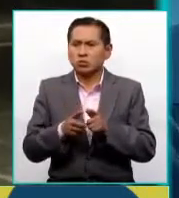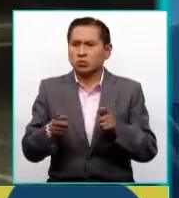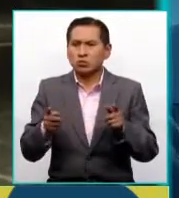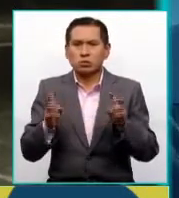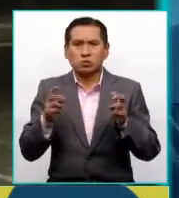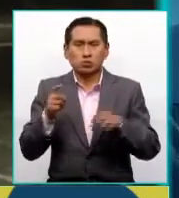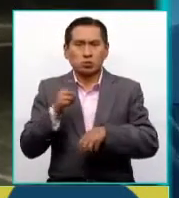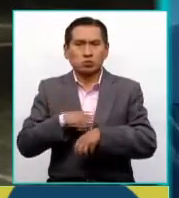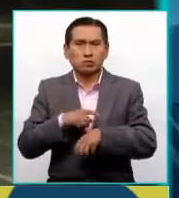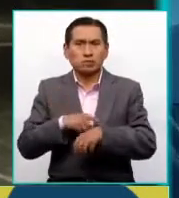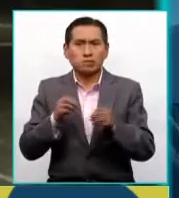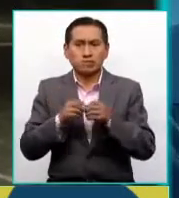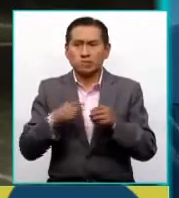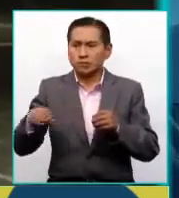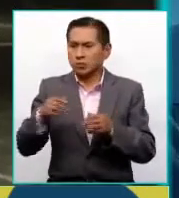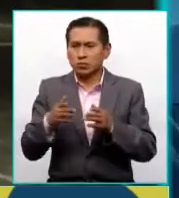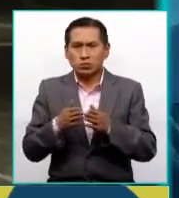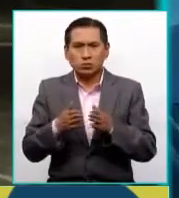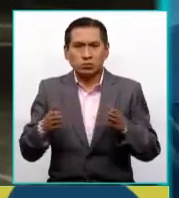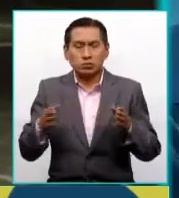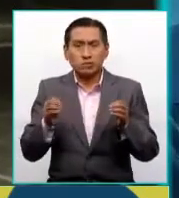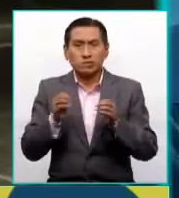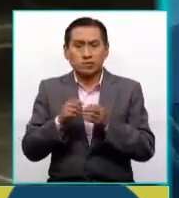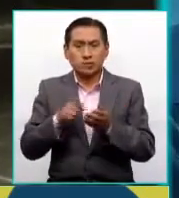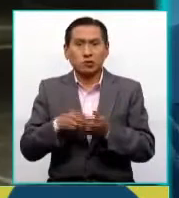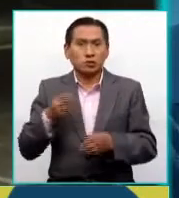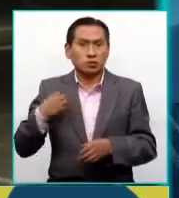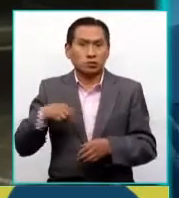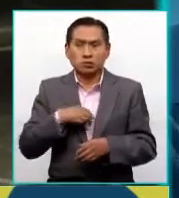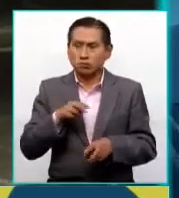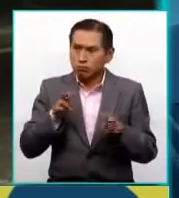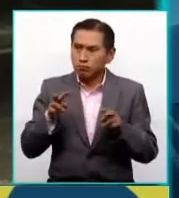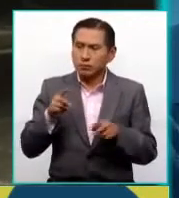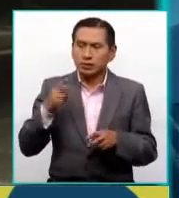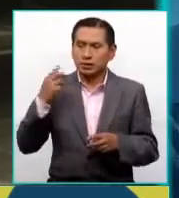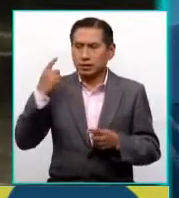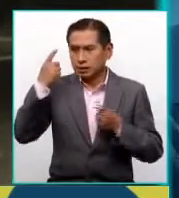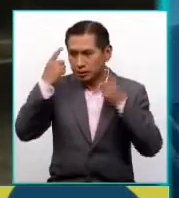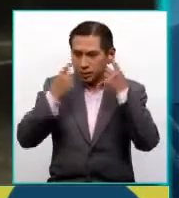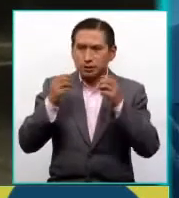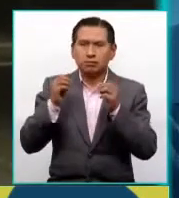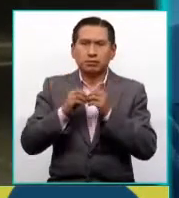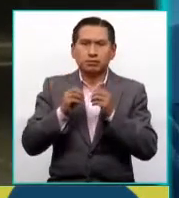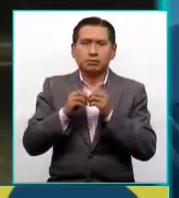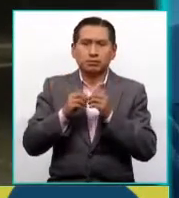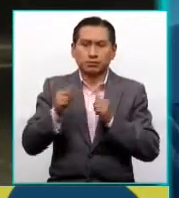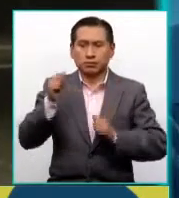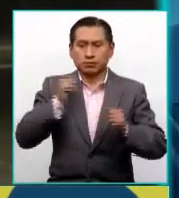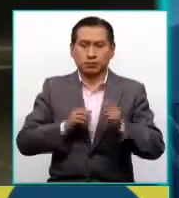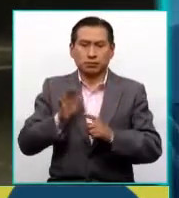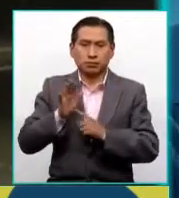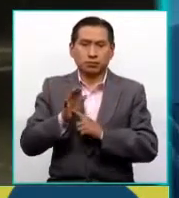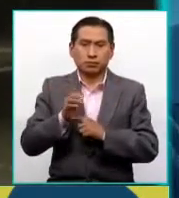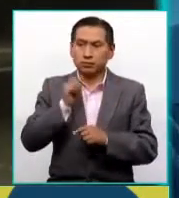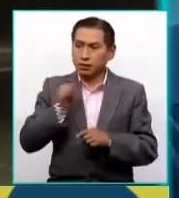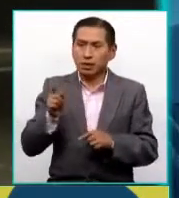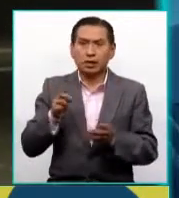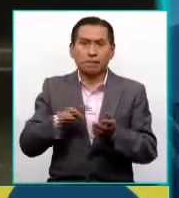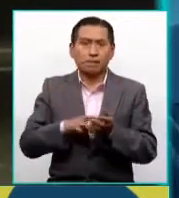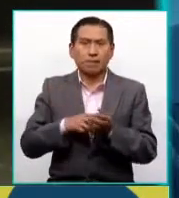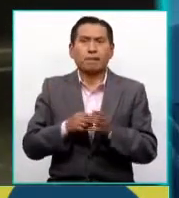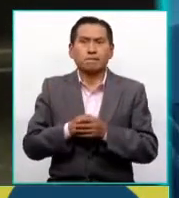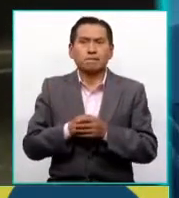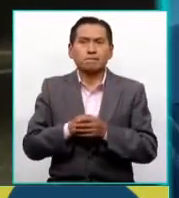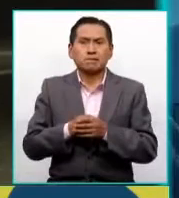porque el proceso también se ha expandido y con ella es que venimos reflexionando. De hecho, mucho de la obra es ella, porque